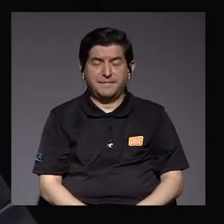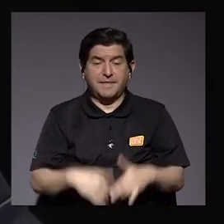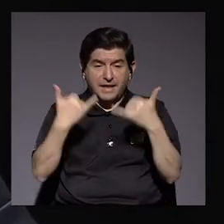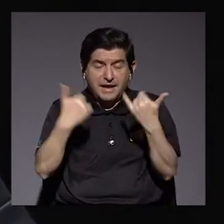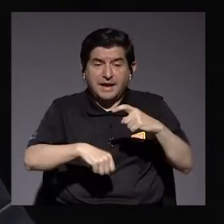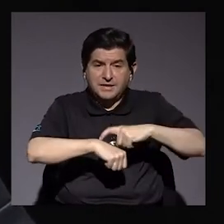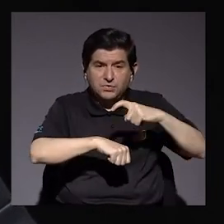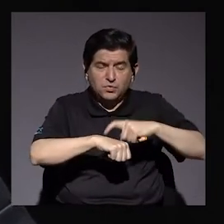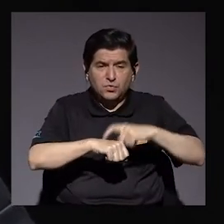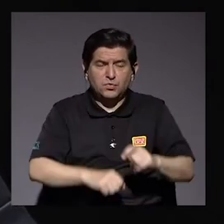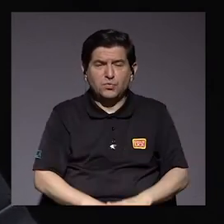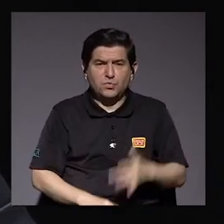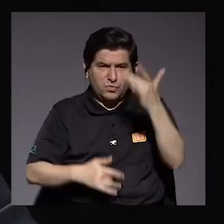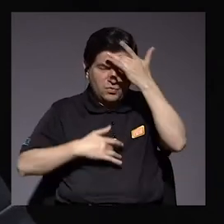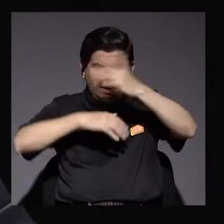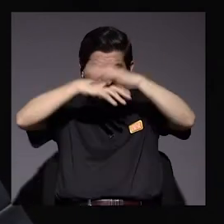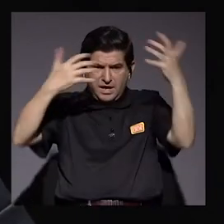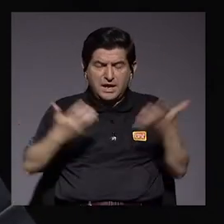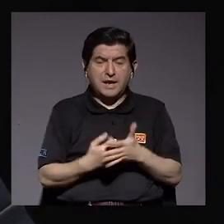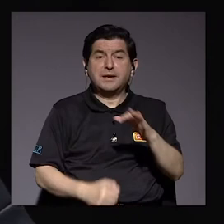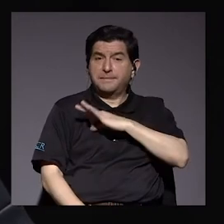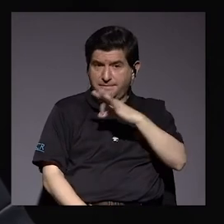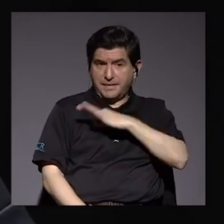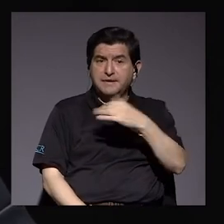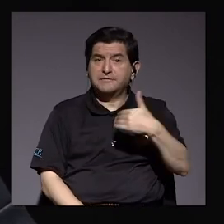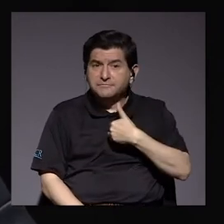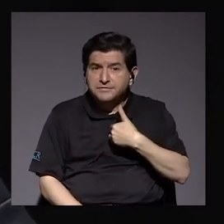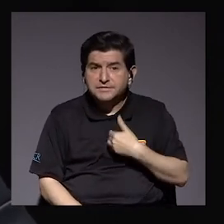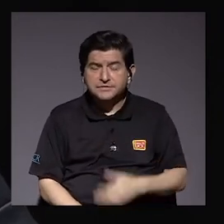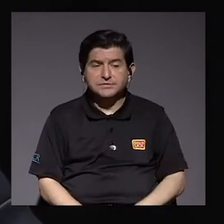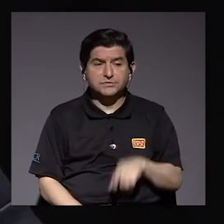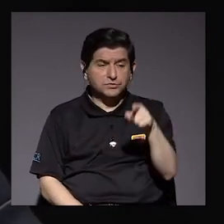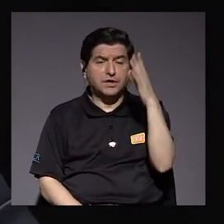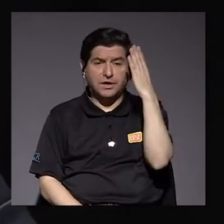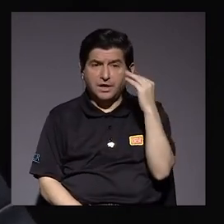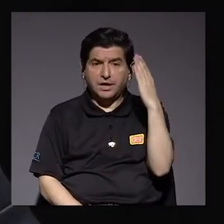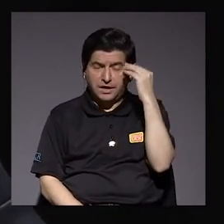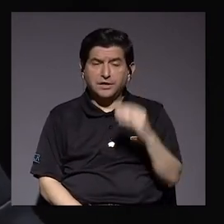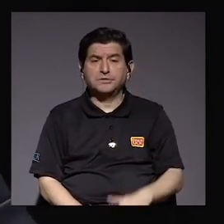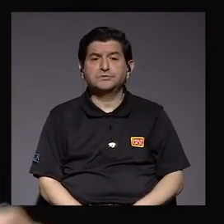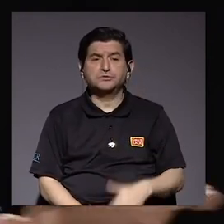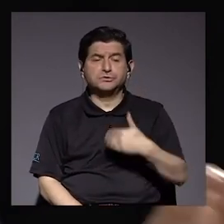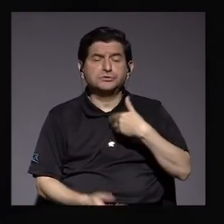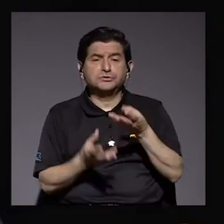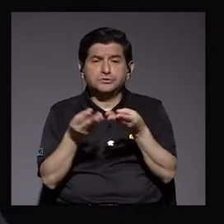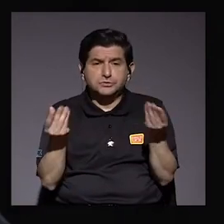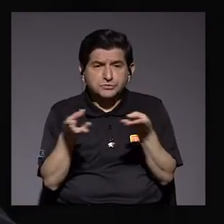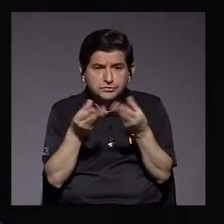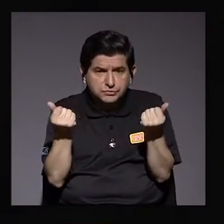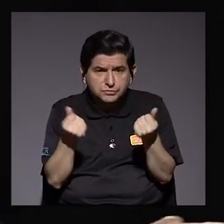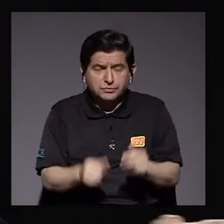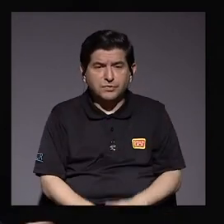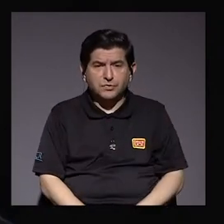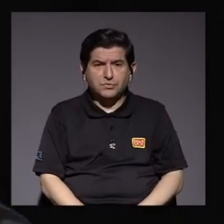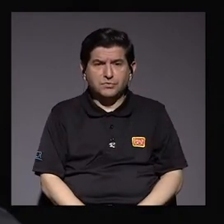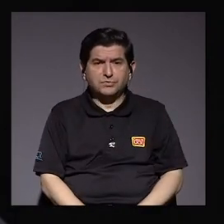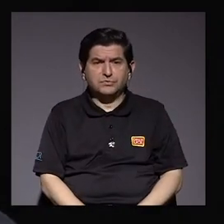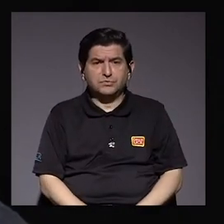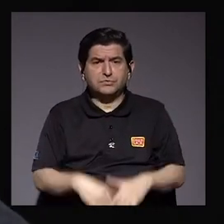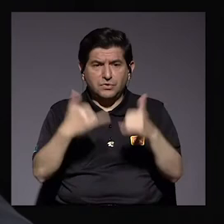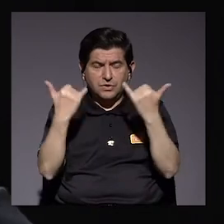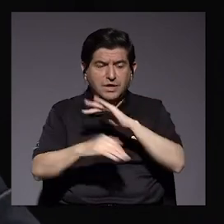en este momento de pandemia viven la bonanza, porque tienen la experiencia de contar con un producto que ha pasado